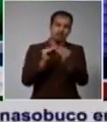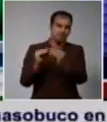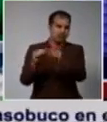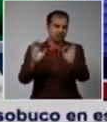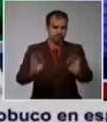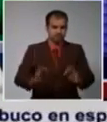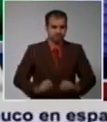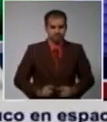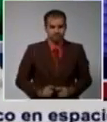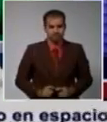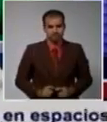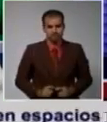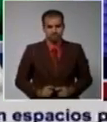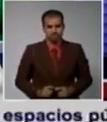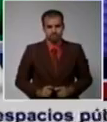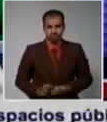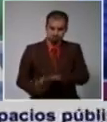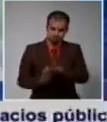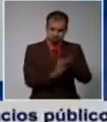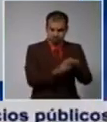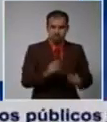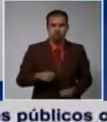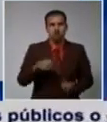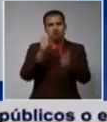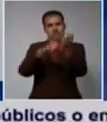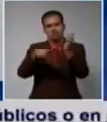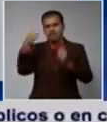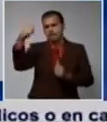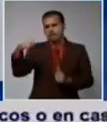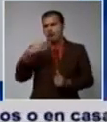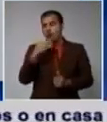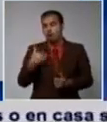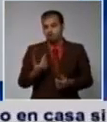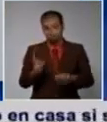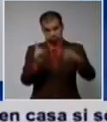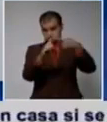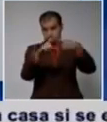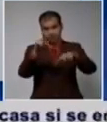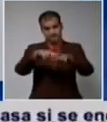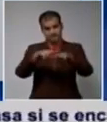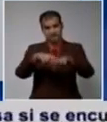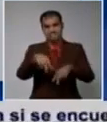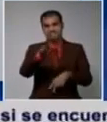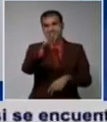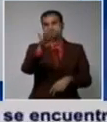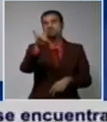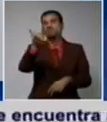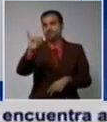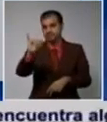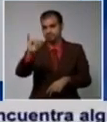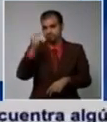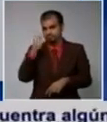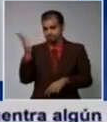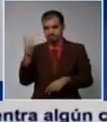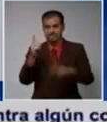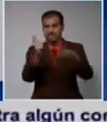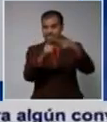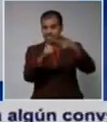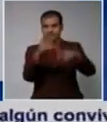Por provincia, La Habana con el mayor número, 396. Le sigue Santiago de